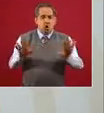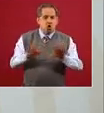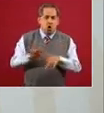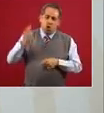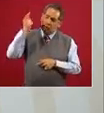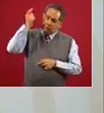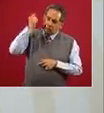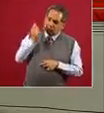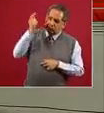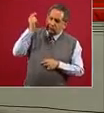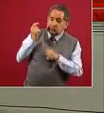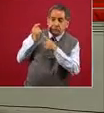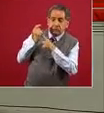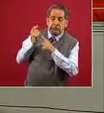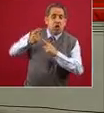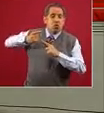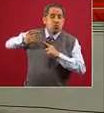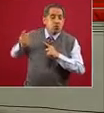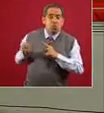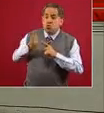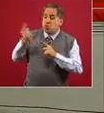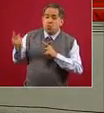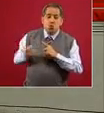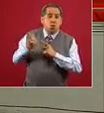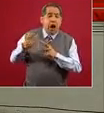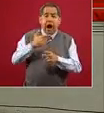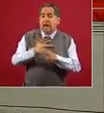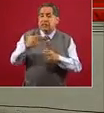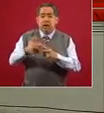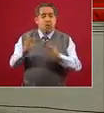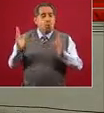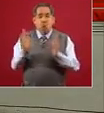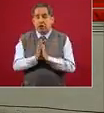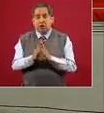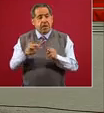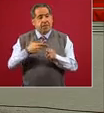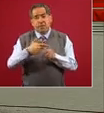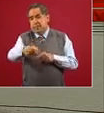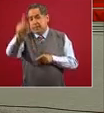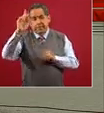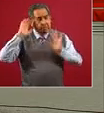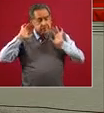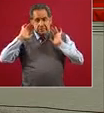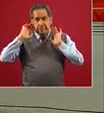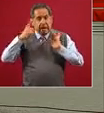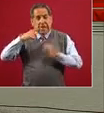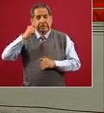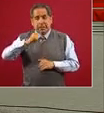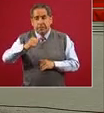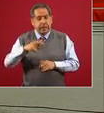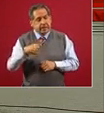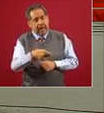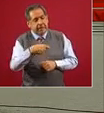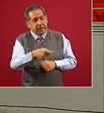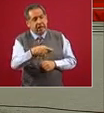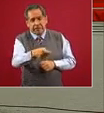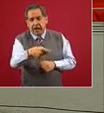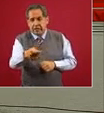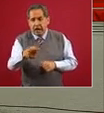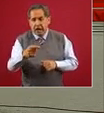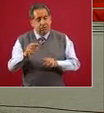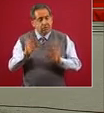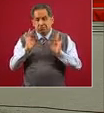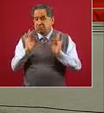temporal. Es una pensión y esta pensión tiene esa característica. Por eso estamos